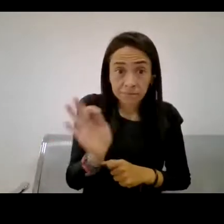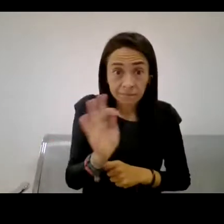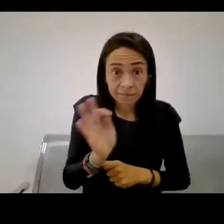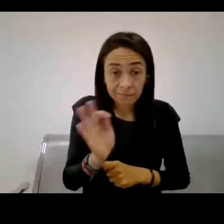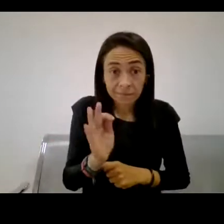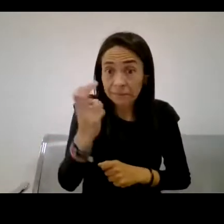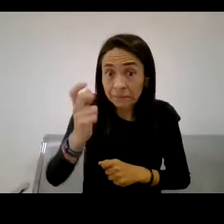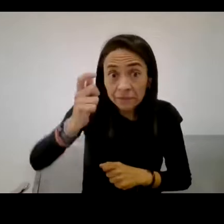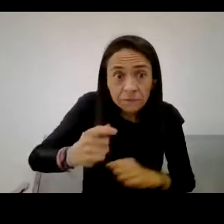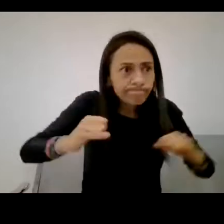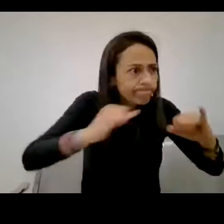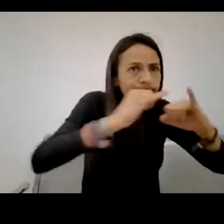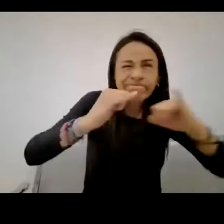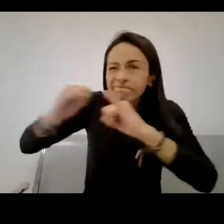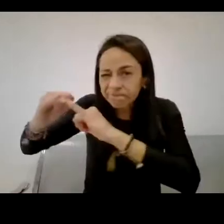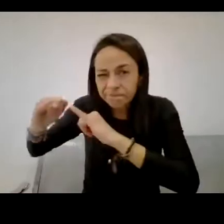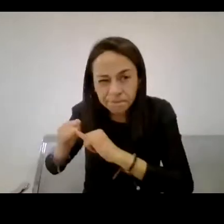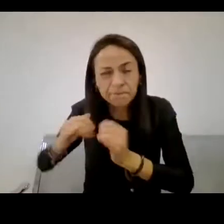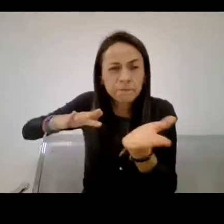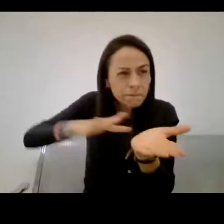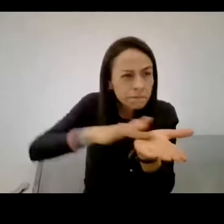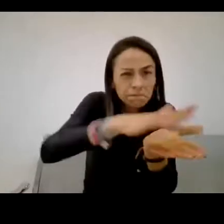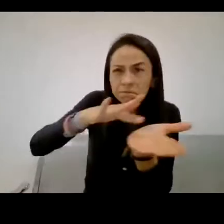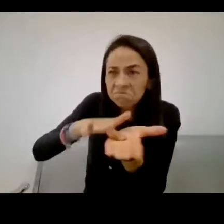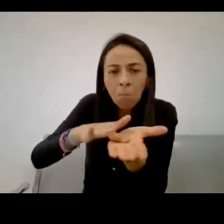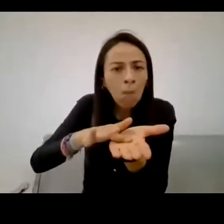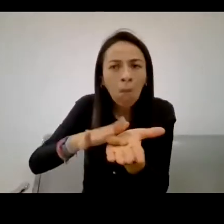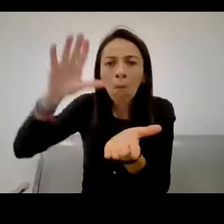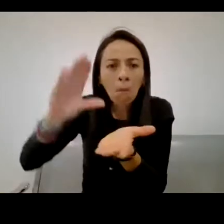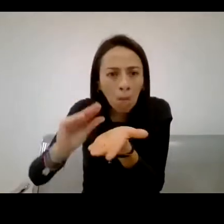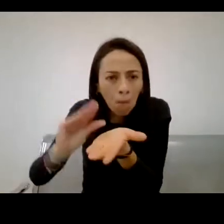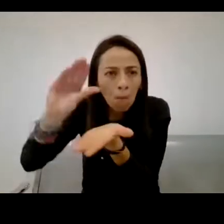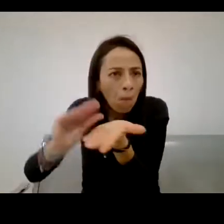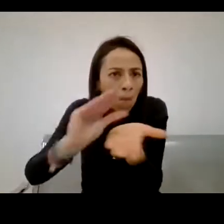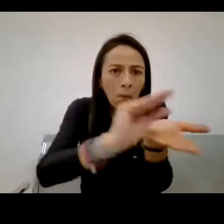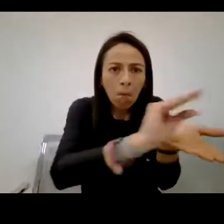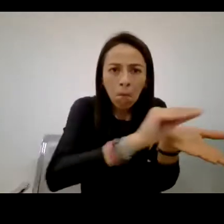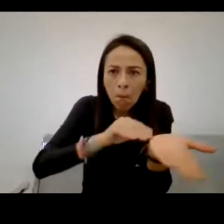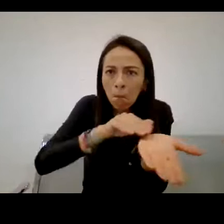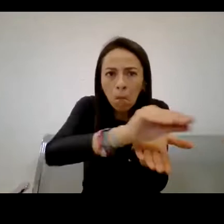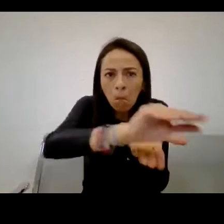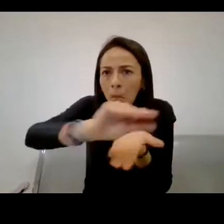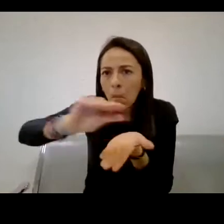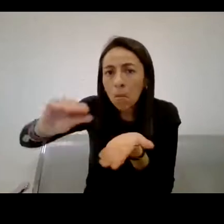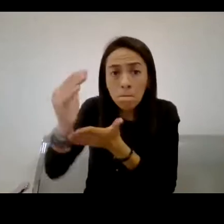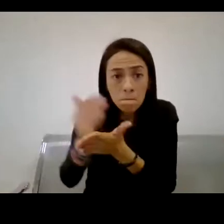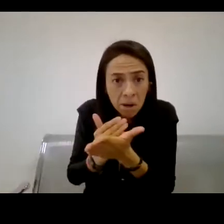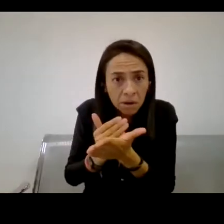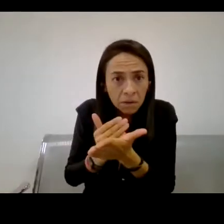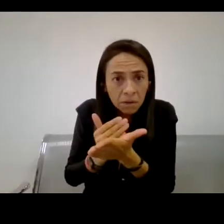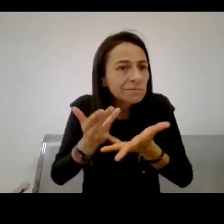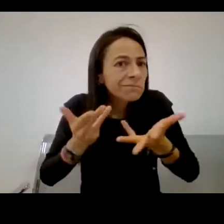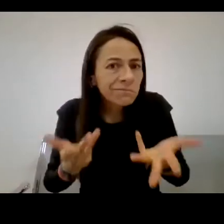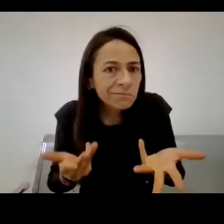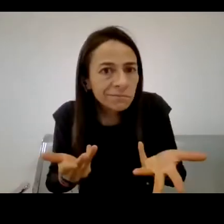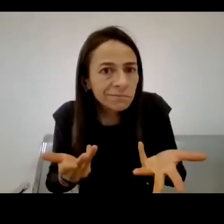las instituciones, piden apoyo para enviar o canalizan personas a las organizaciones, ¿no? Que esta